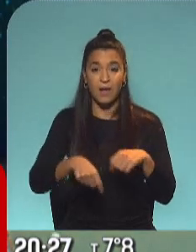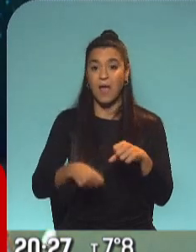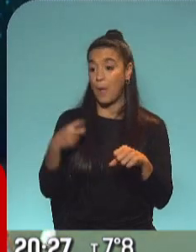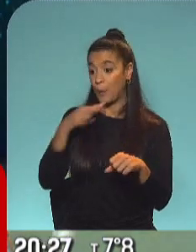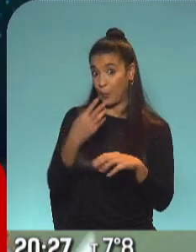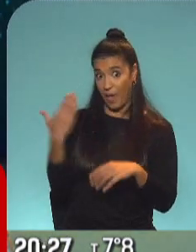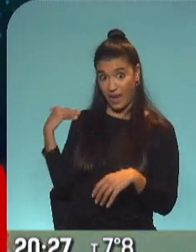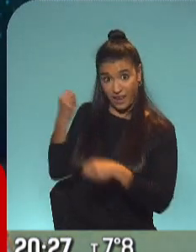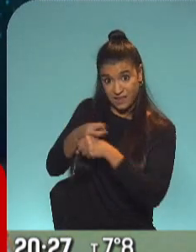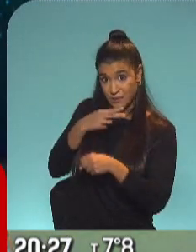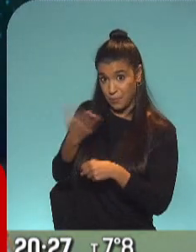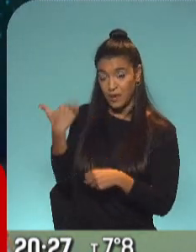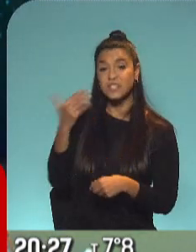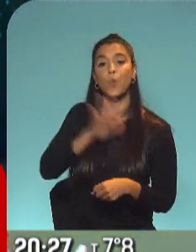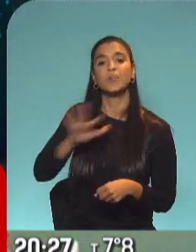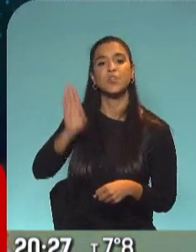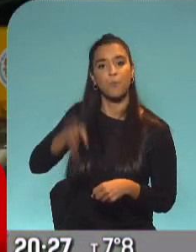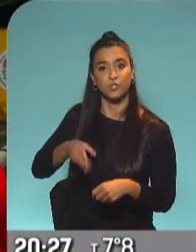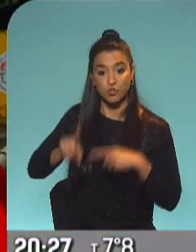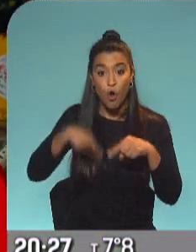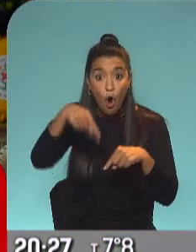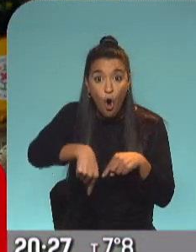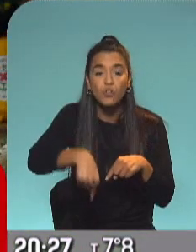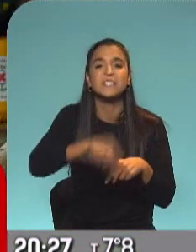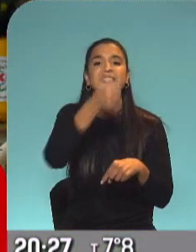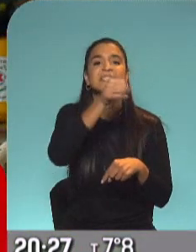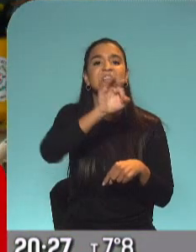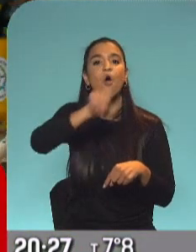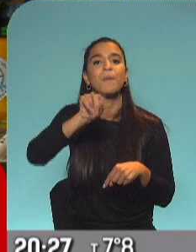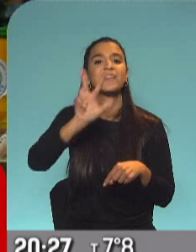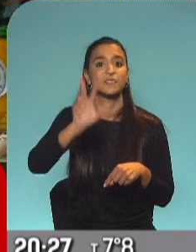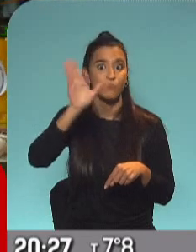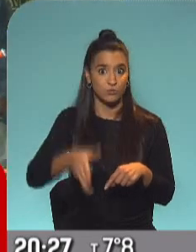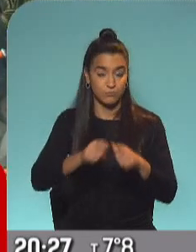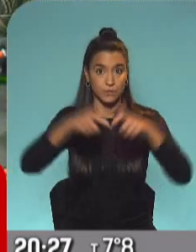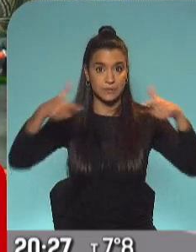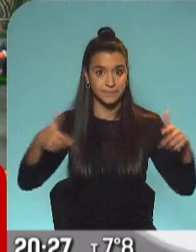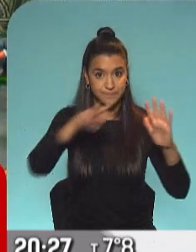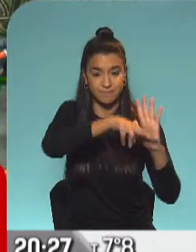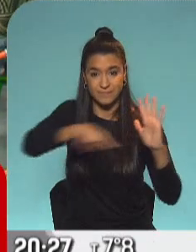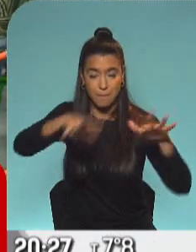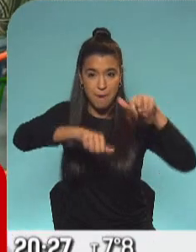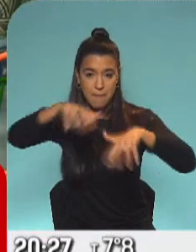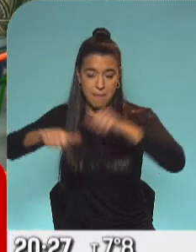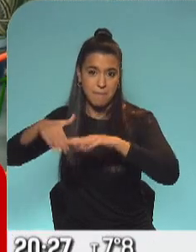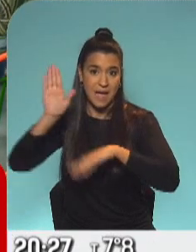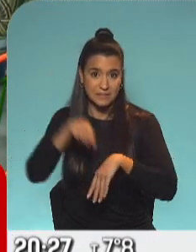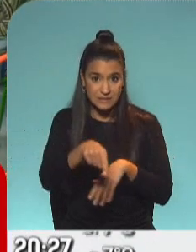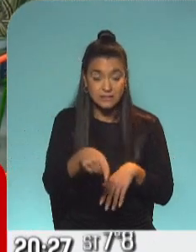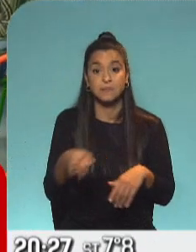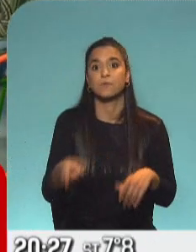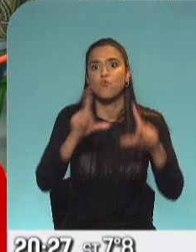del 55% y hoy es del 60,3%. Lo que habitualmente decimos, este número y